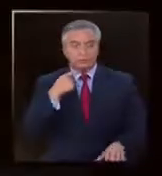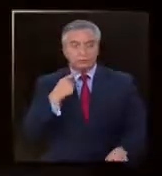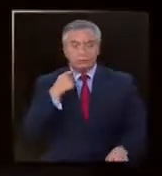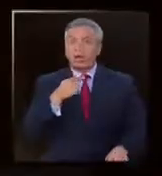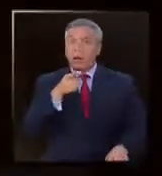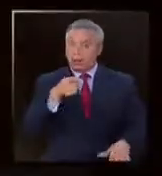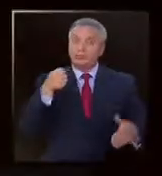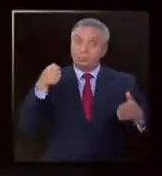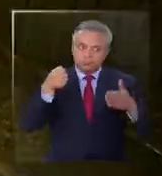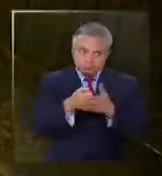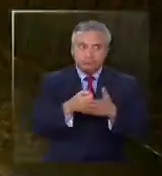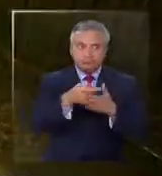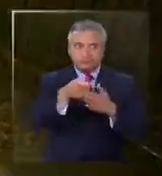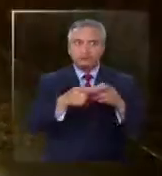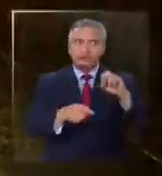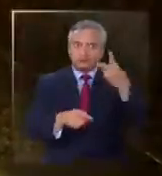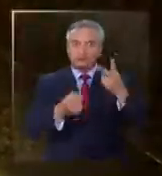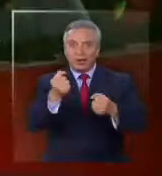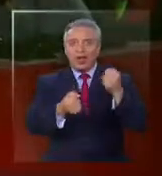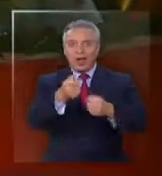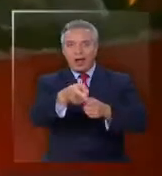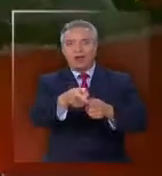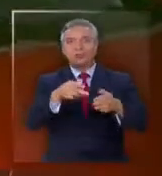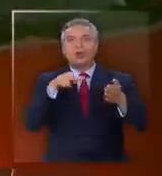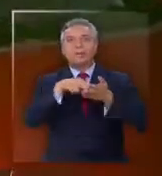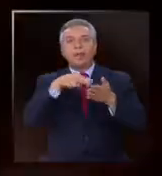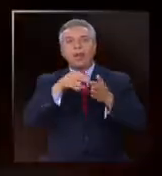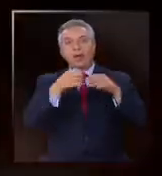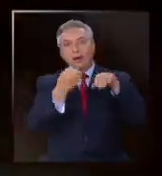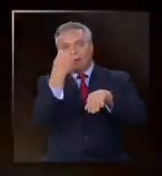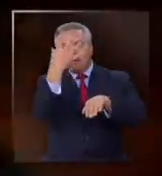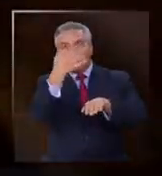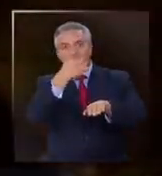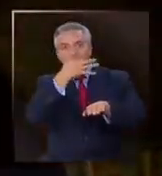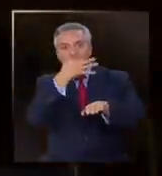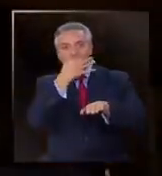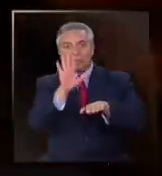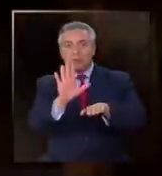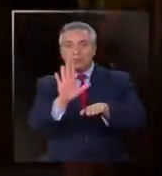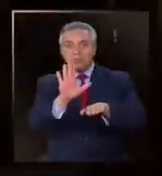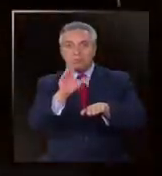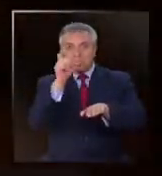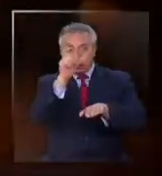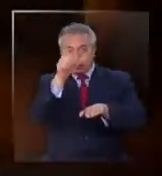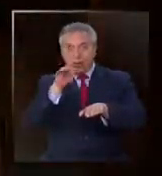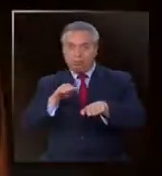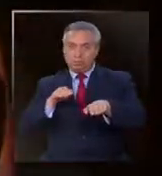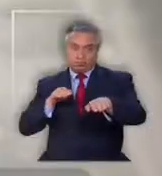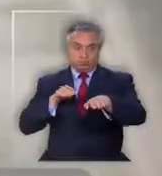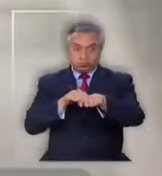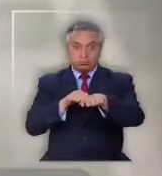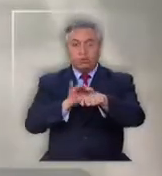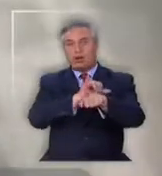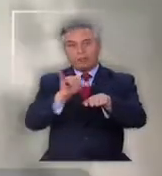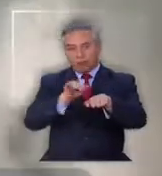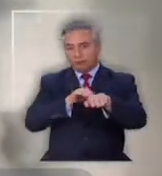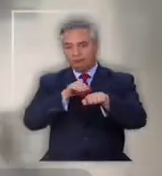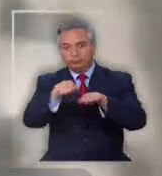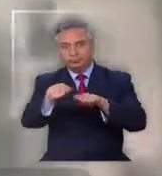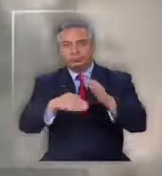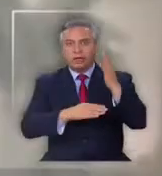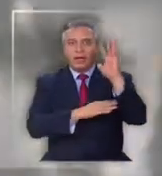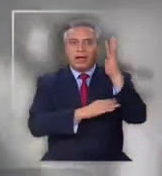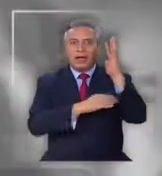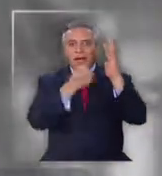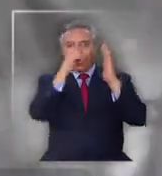provocaron. Colisionaron con un segundo vehículo que esperaba el verde. Luego, por el impacto, chocaron contra un semáforo. Por suerte, nadie